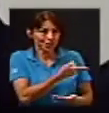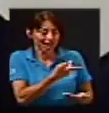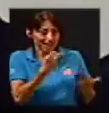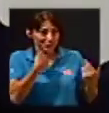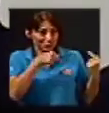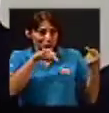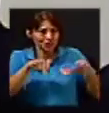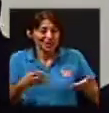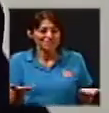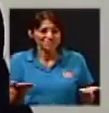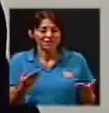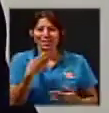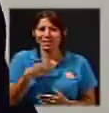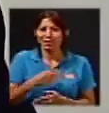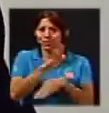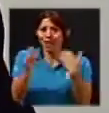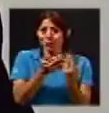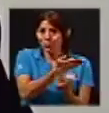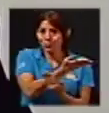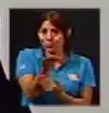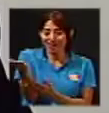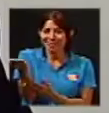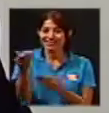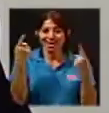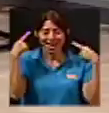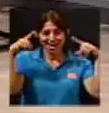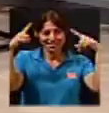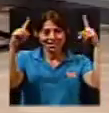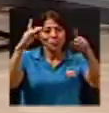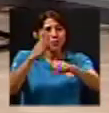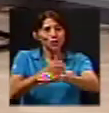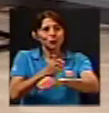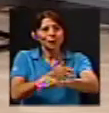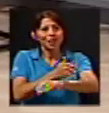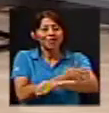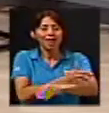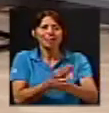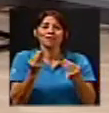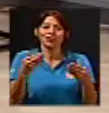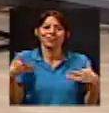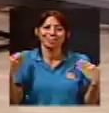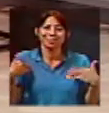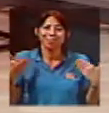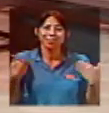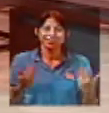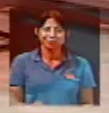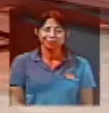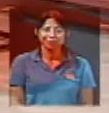y le deseamos a todas las amigas y amigos éxito, prosperidad y mucha felicidad.